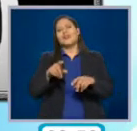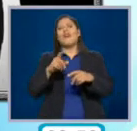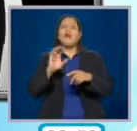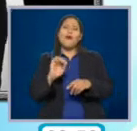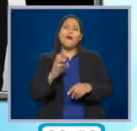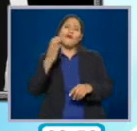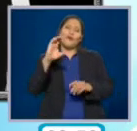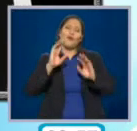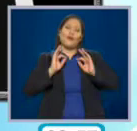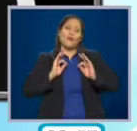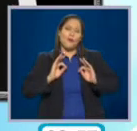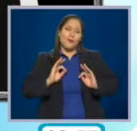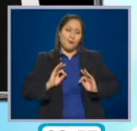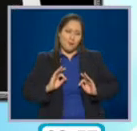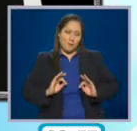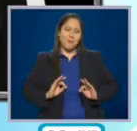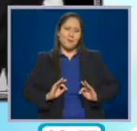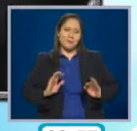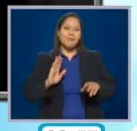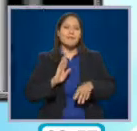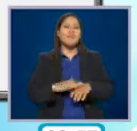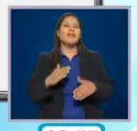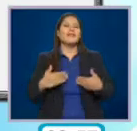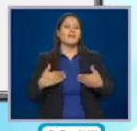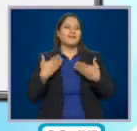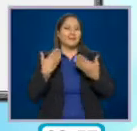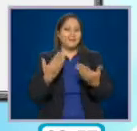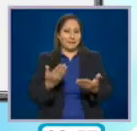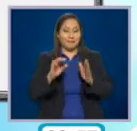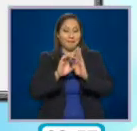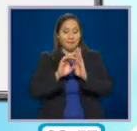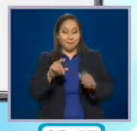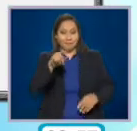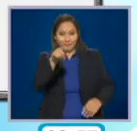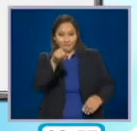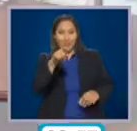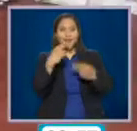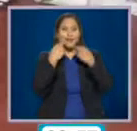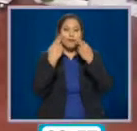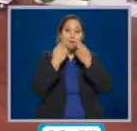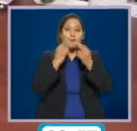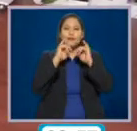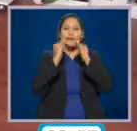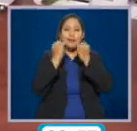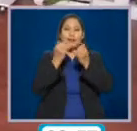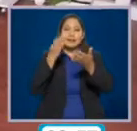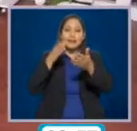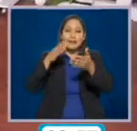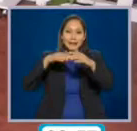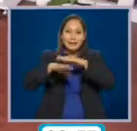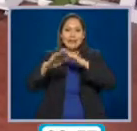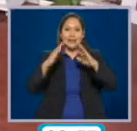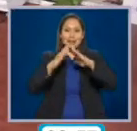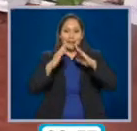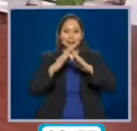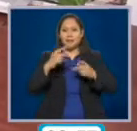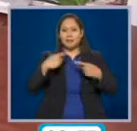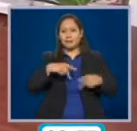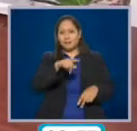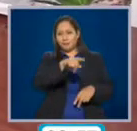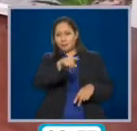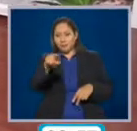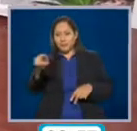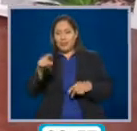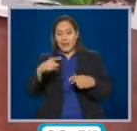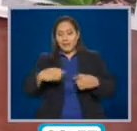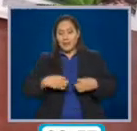una postura que es de mucho mayor confianza. Por ejemplo, si llegamos a una reunión en una casa, tú vas a identificar que las personas que traen los